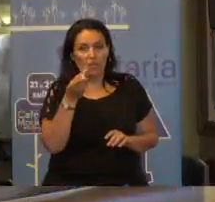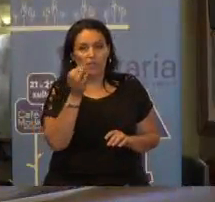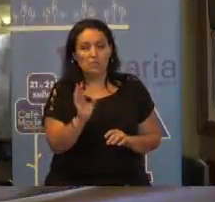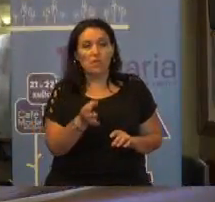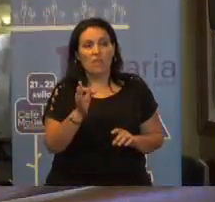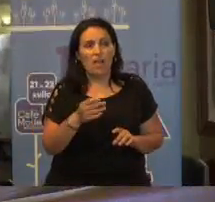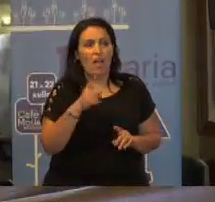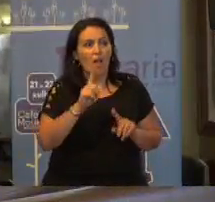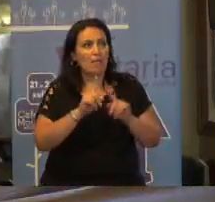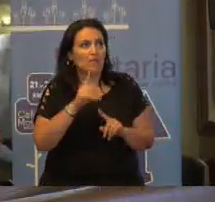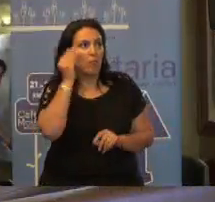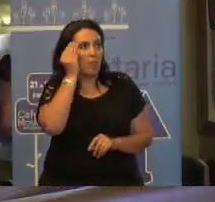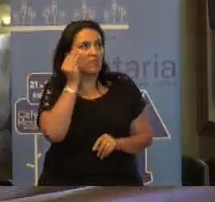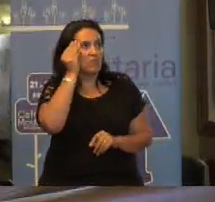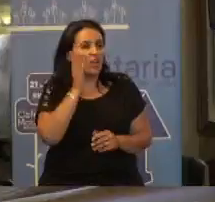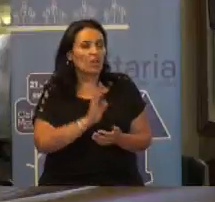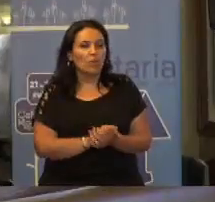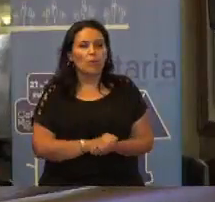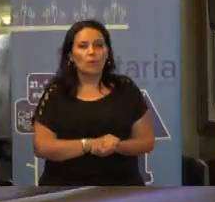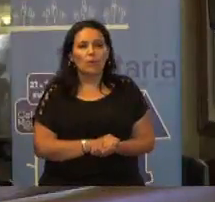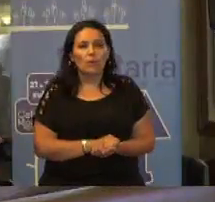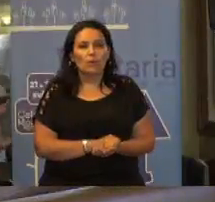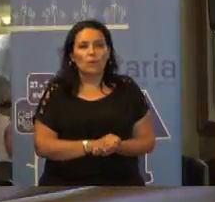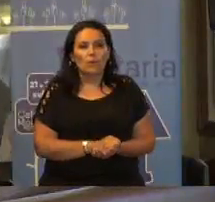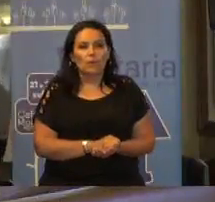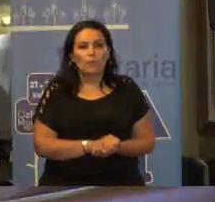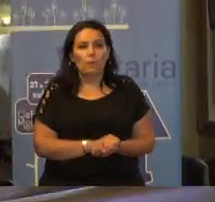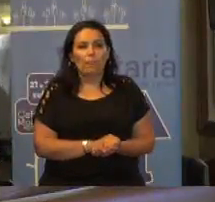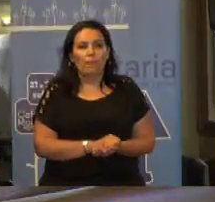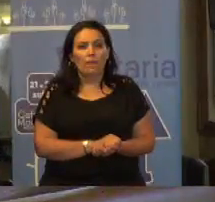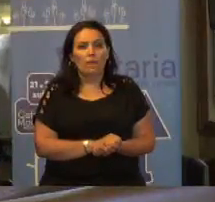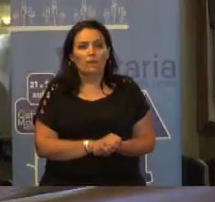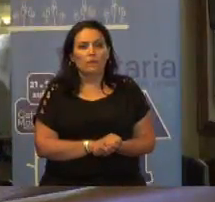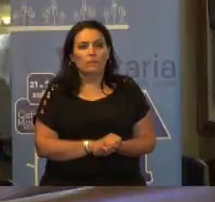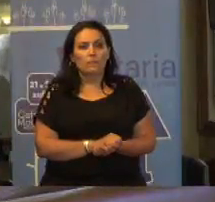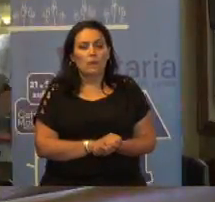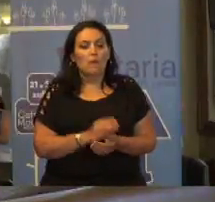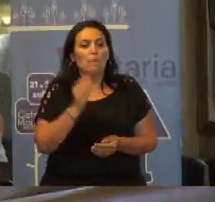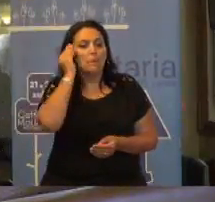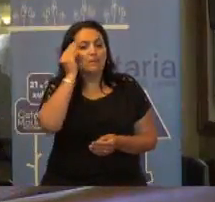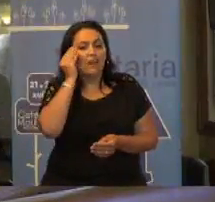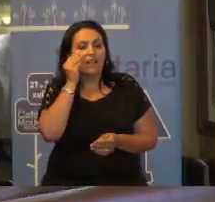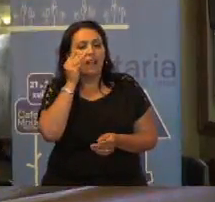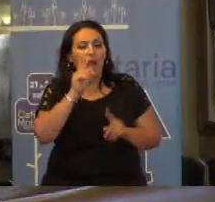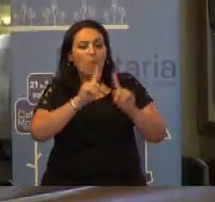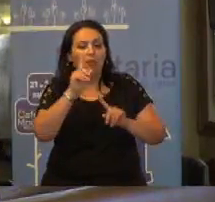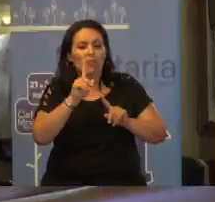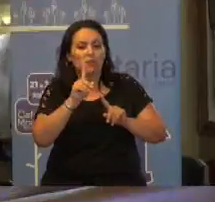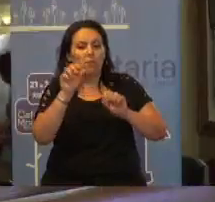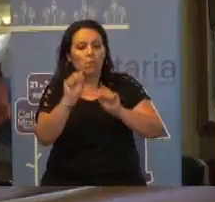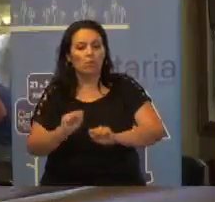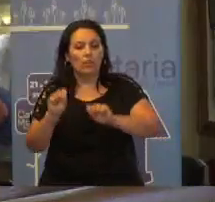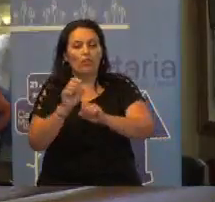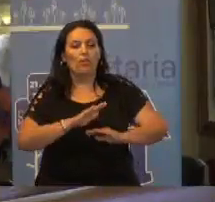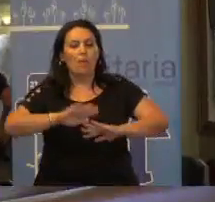para pensarse se utilizar o paraugas de En Marea ou quedar por libre,